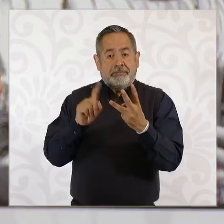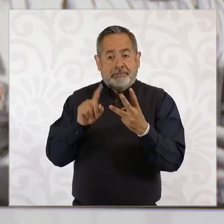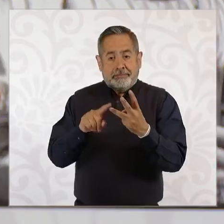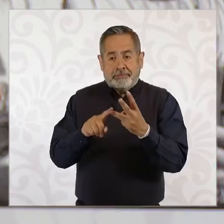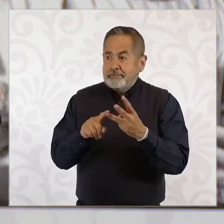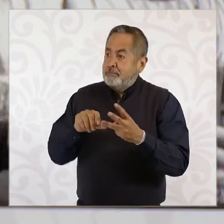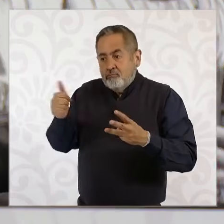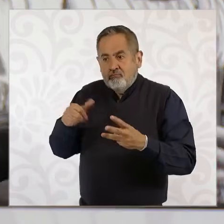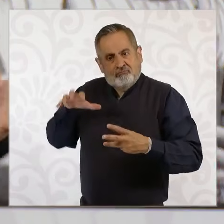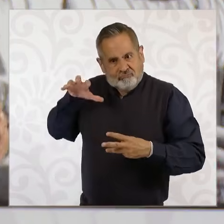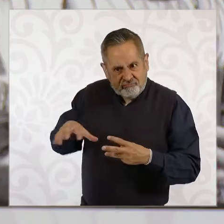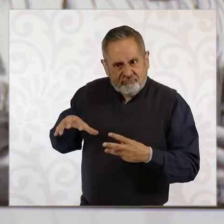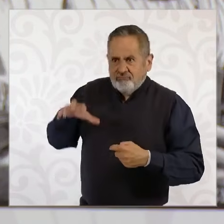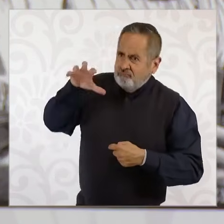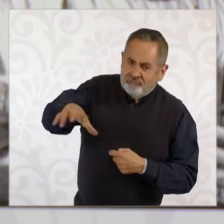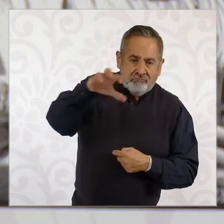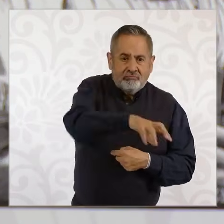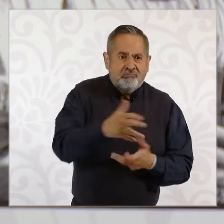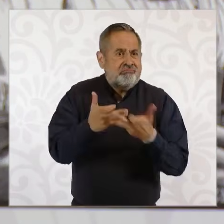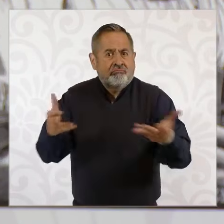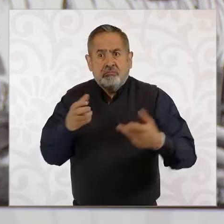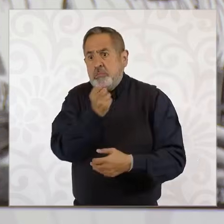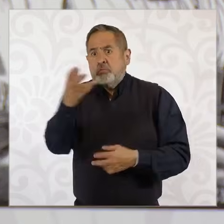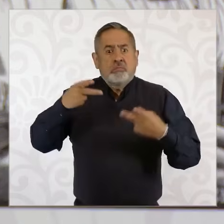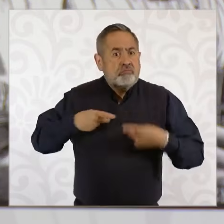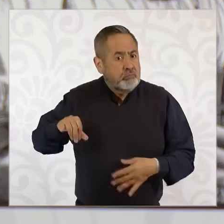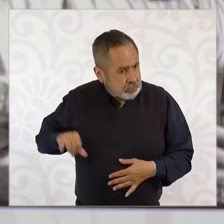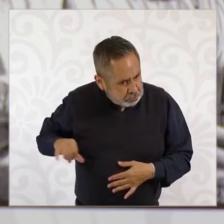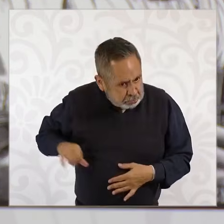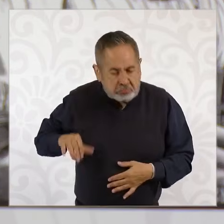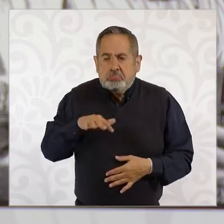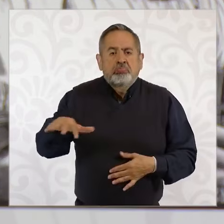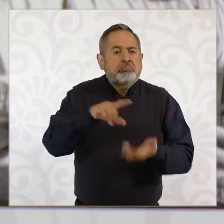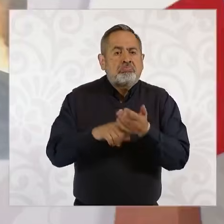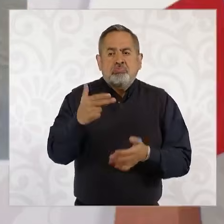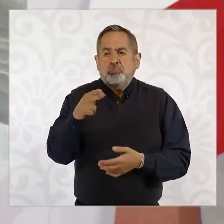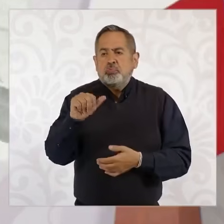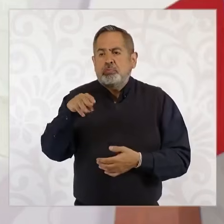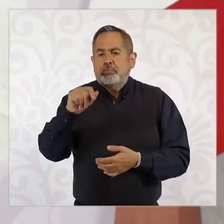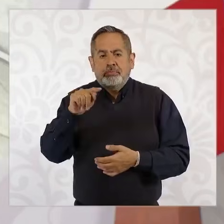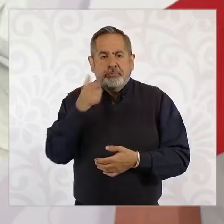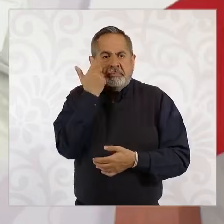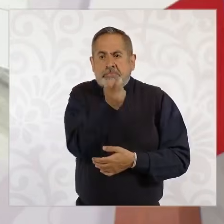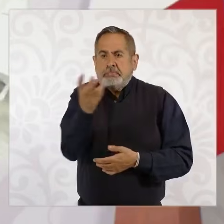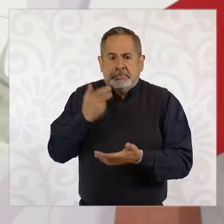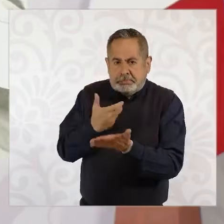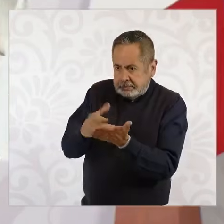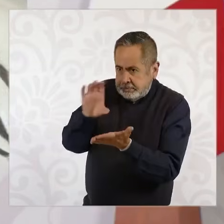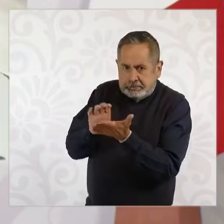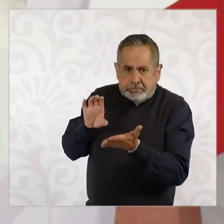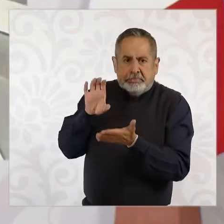para desarrollar otro polo, porque hay muchísimo interés ahí en Huamantla de invertir. Una